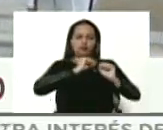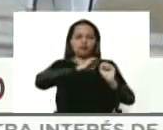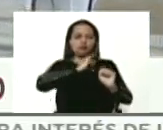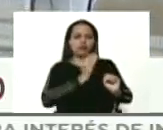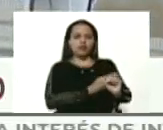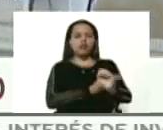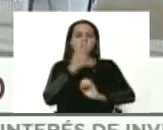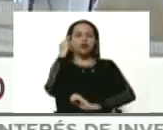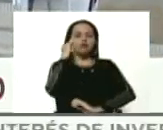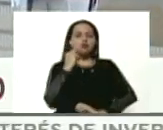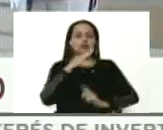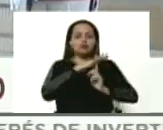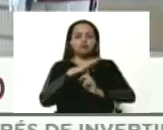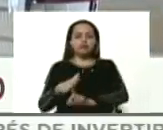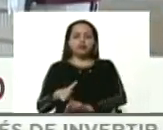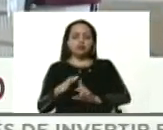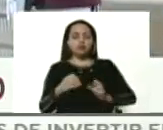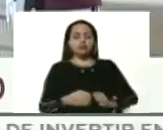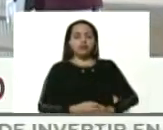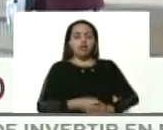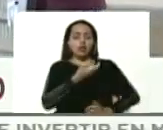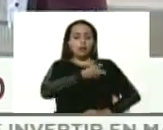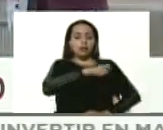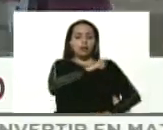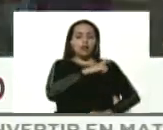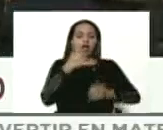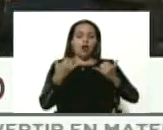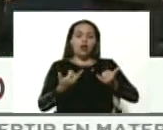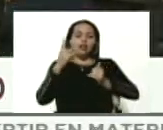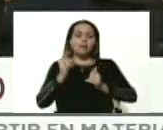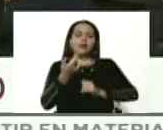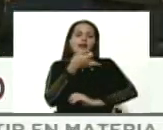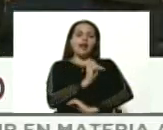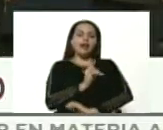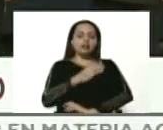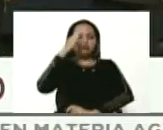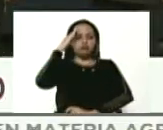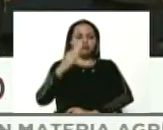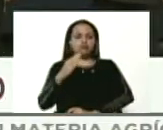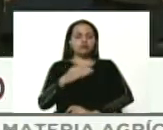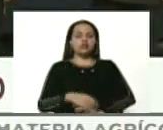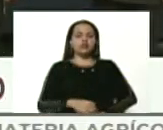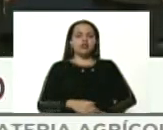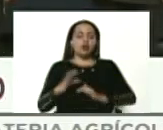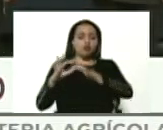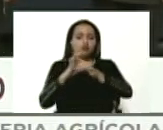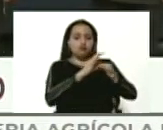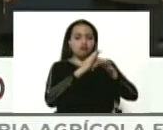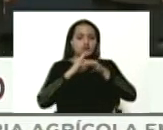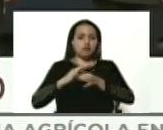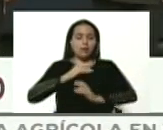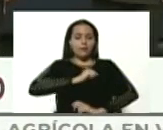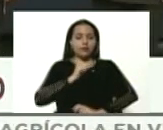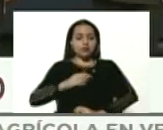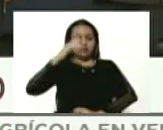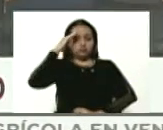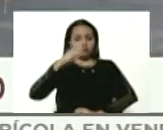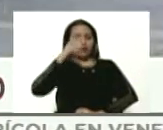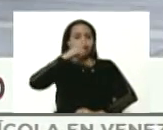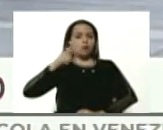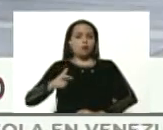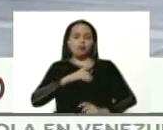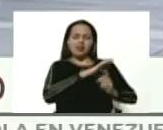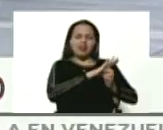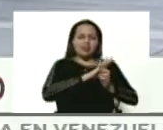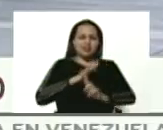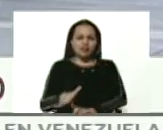Simón Bolívar, que derrotó al Imperio Español, ahora mismo lo tiene la Fuerza Armada Nacional Bolivariana en unidad cívico-militar policial para derrotar a otro imperio,